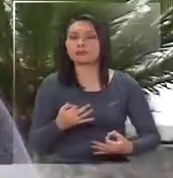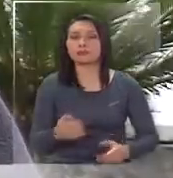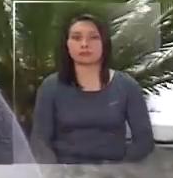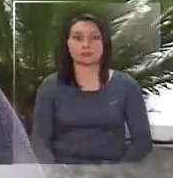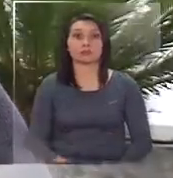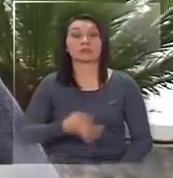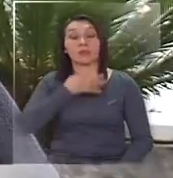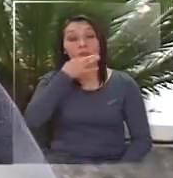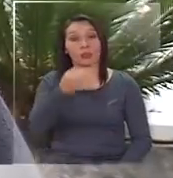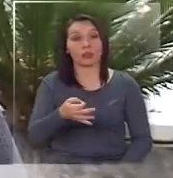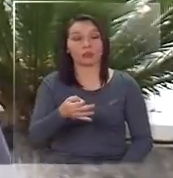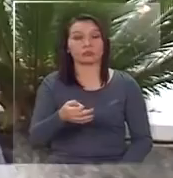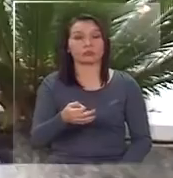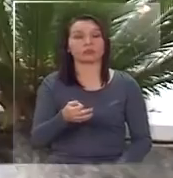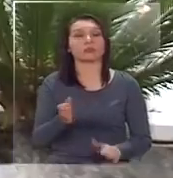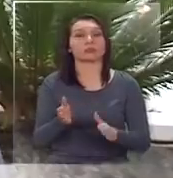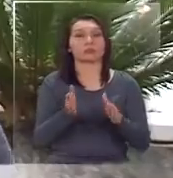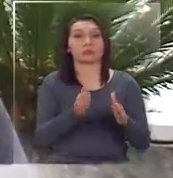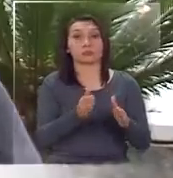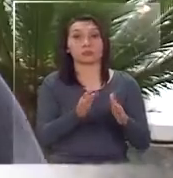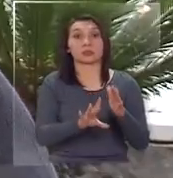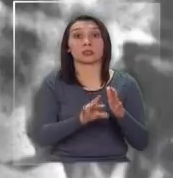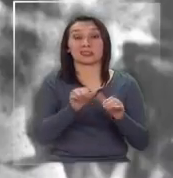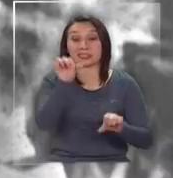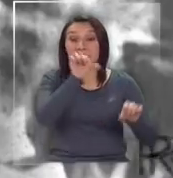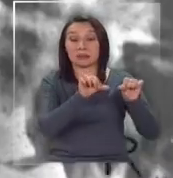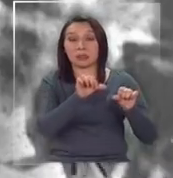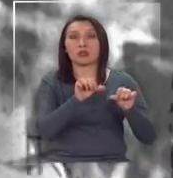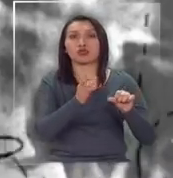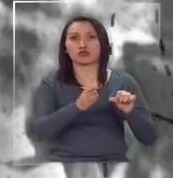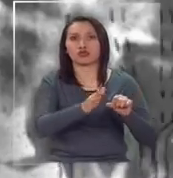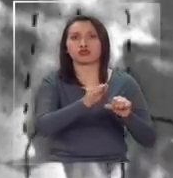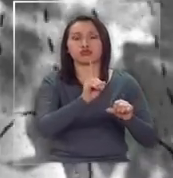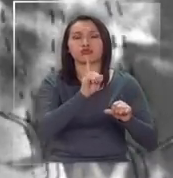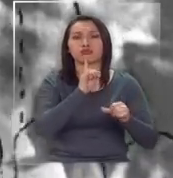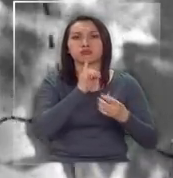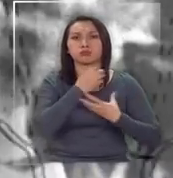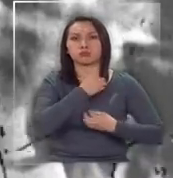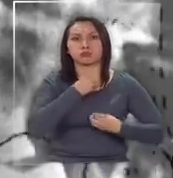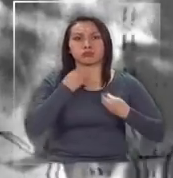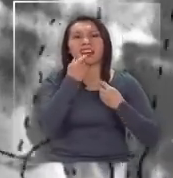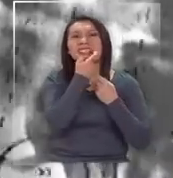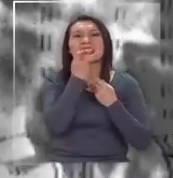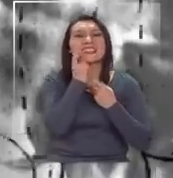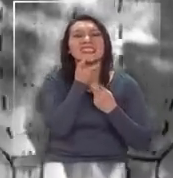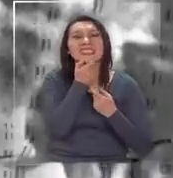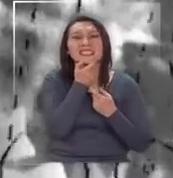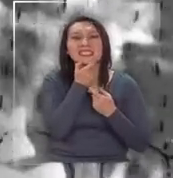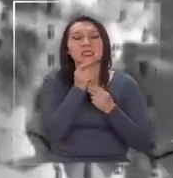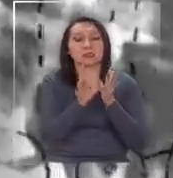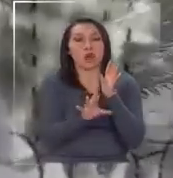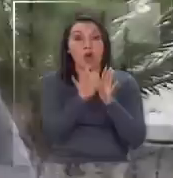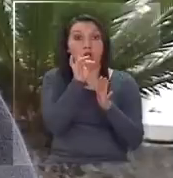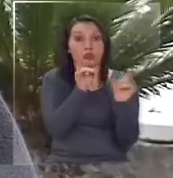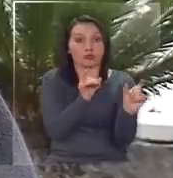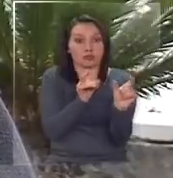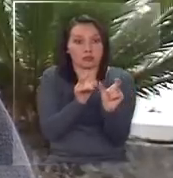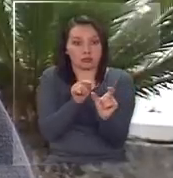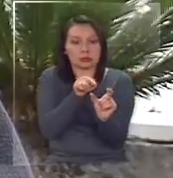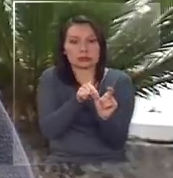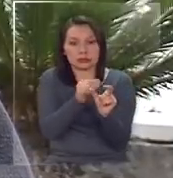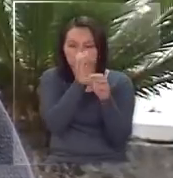Que efectivamente, bueno, por un lado, por los rastros químicos que todavía quedaban dentro, en los huesos que